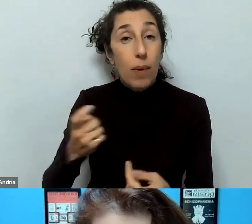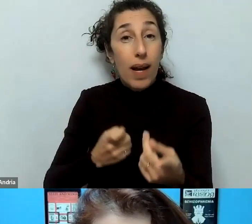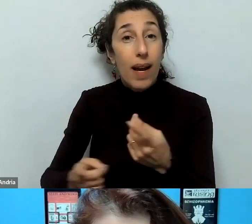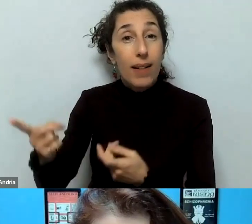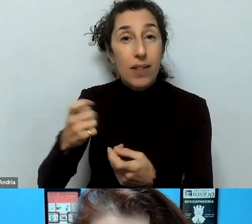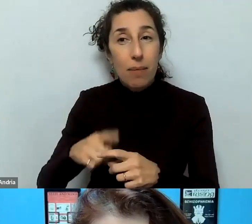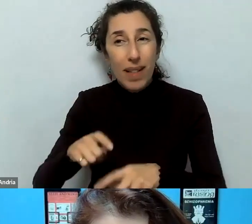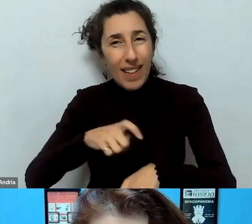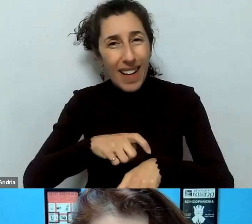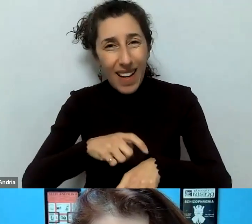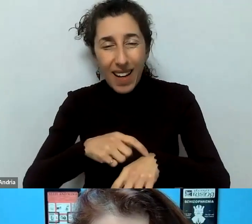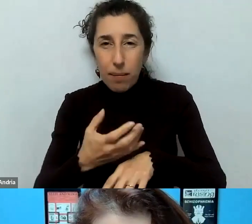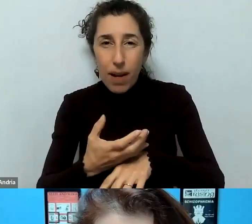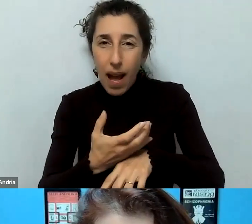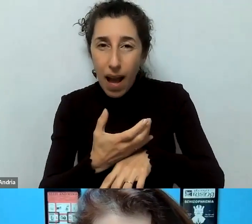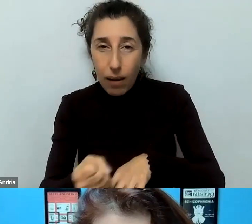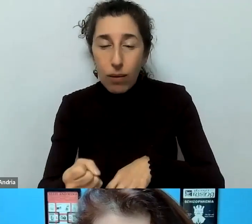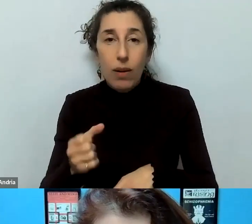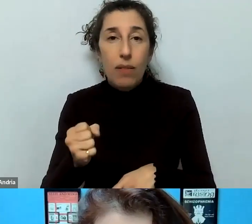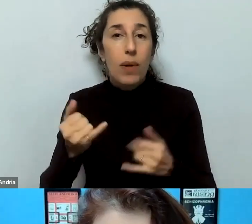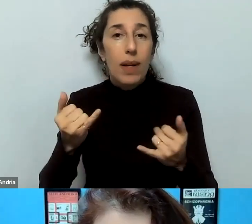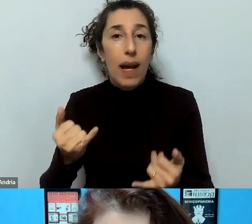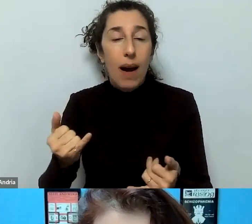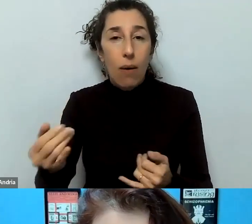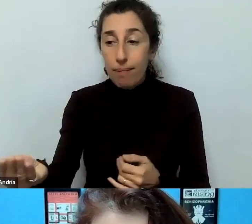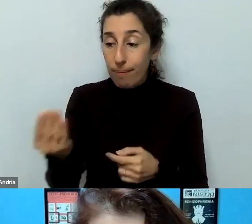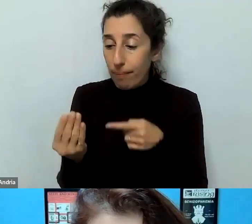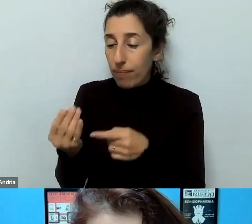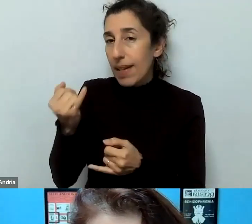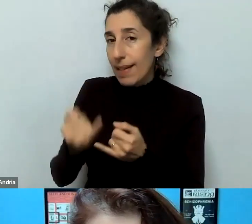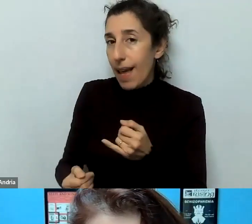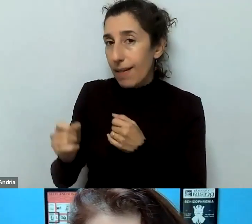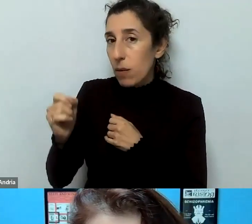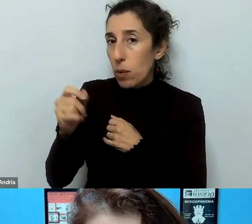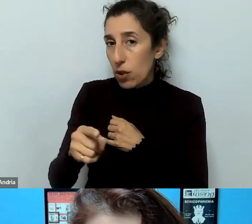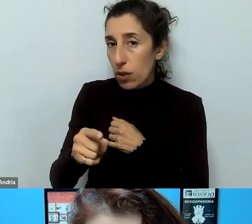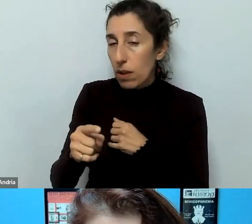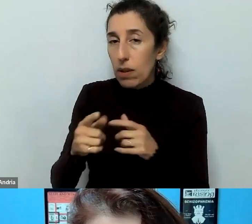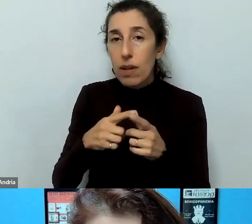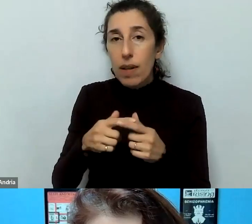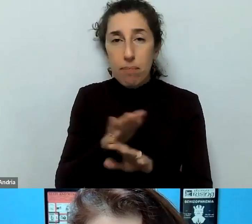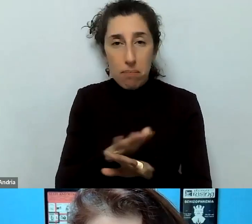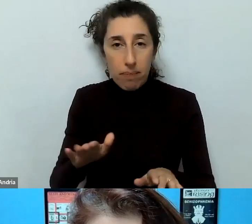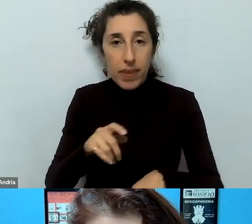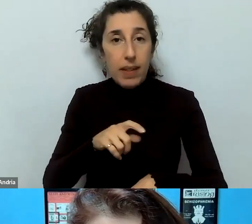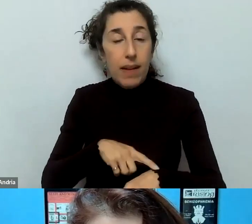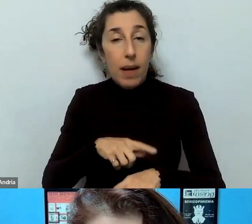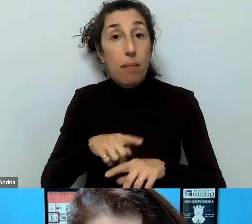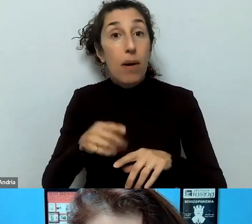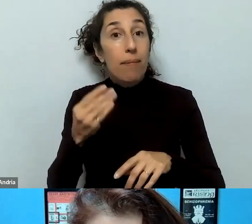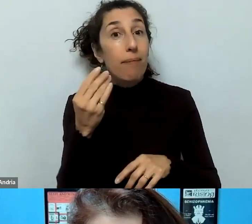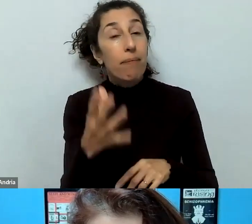Esta va a tener que ser la última pregunta porque ya se nos está acabando el tiempo. Pero vamos a estar